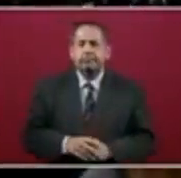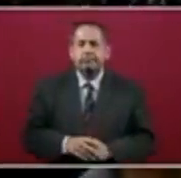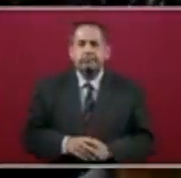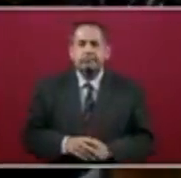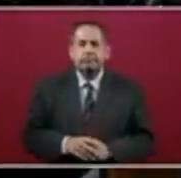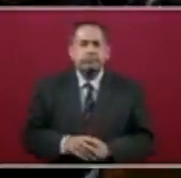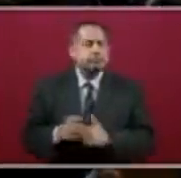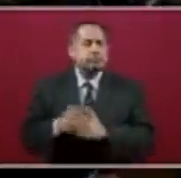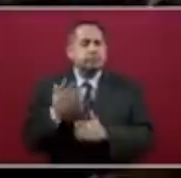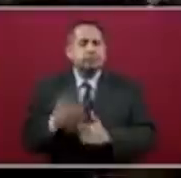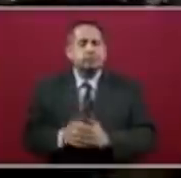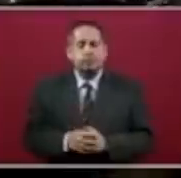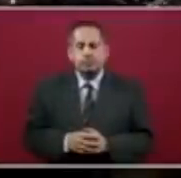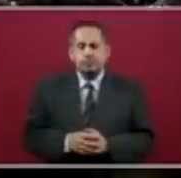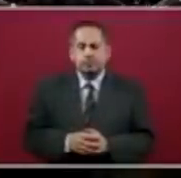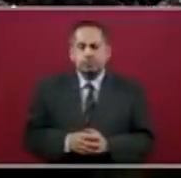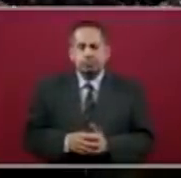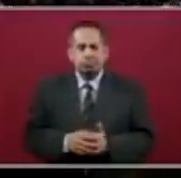porque